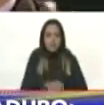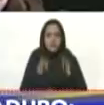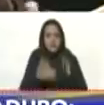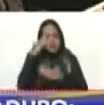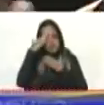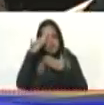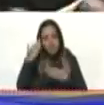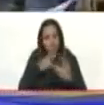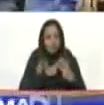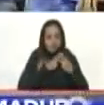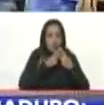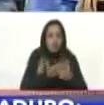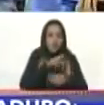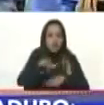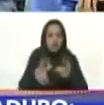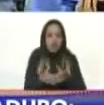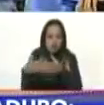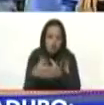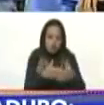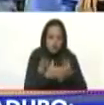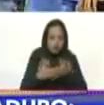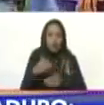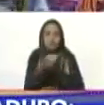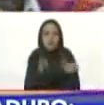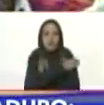la disposición de todos los sectores de la oposición.